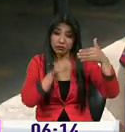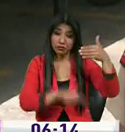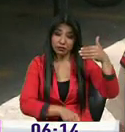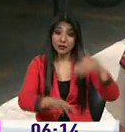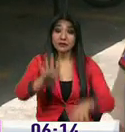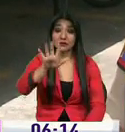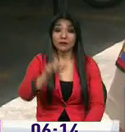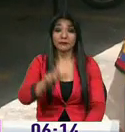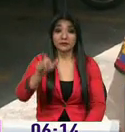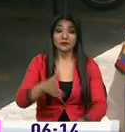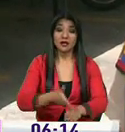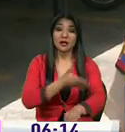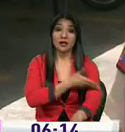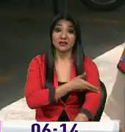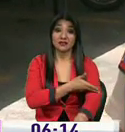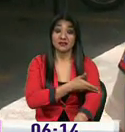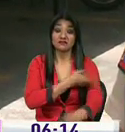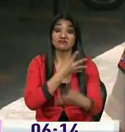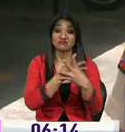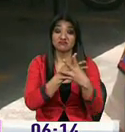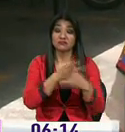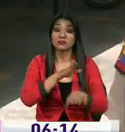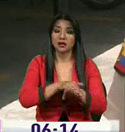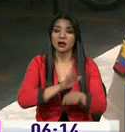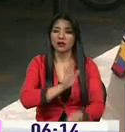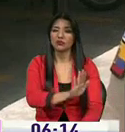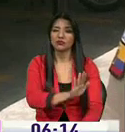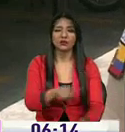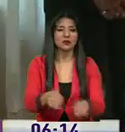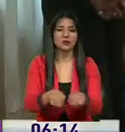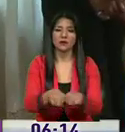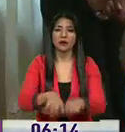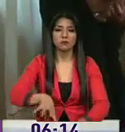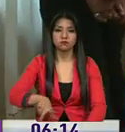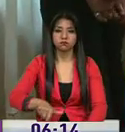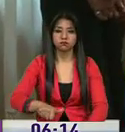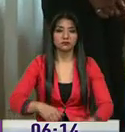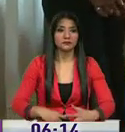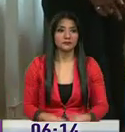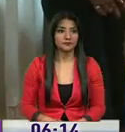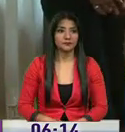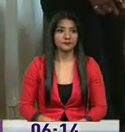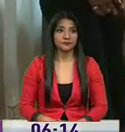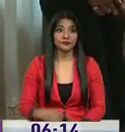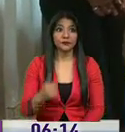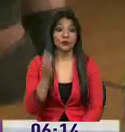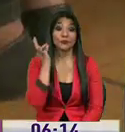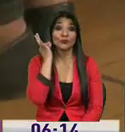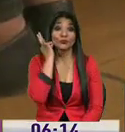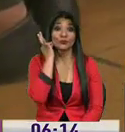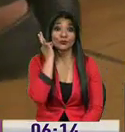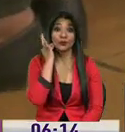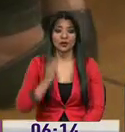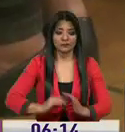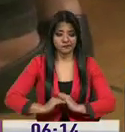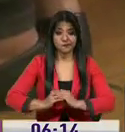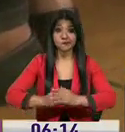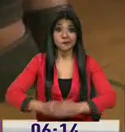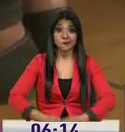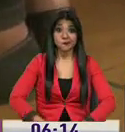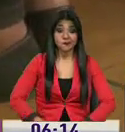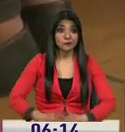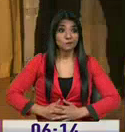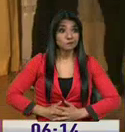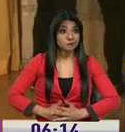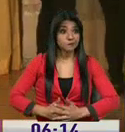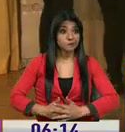tenían ya antecedentes delictivos por causas similares. De los detenidos, una mujer estaría en estado de gestación, por